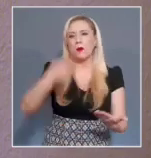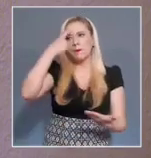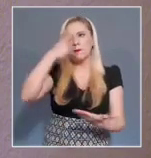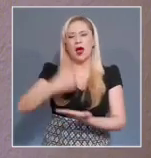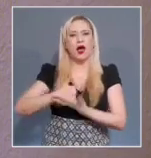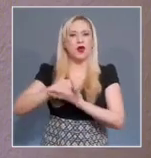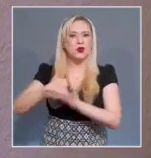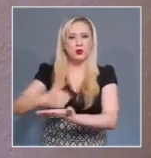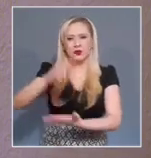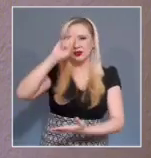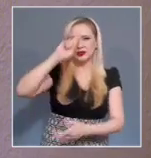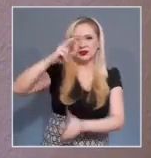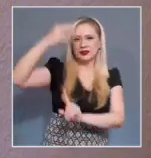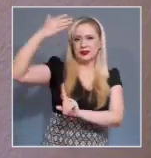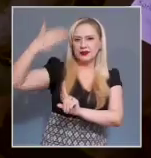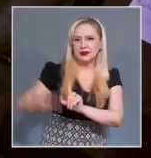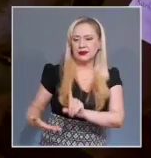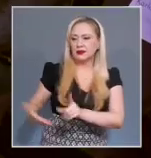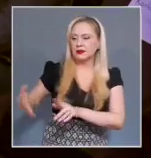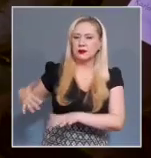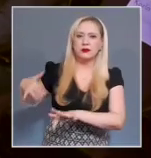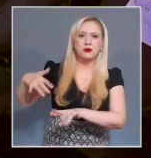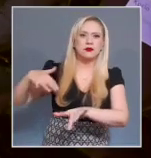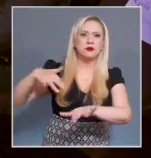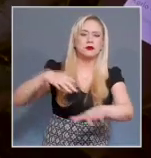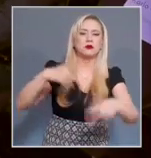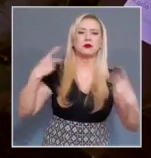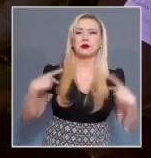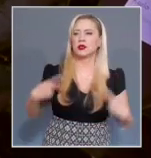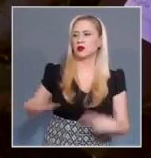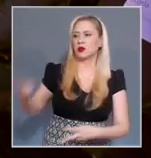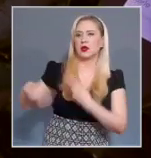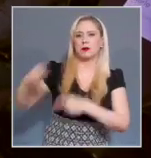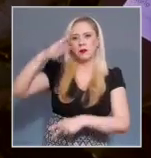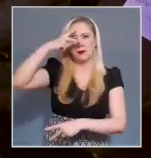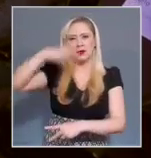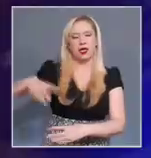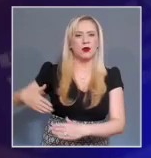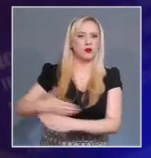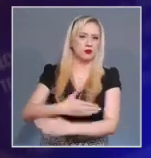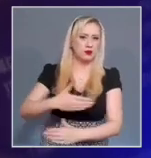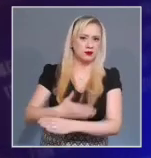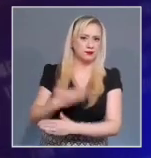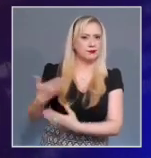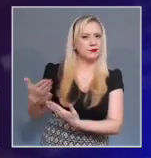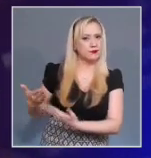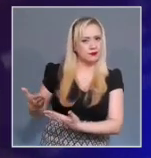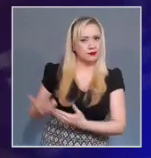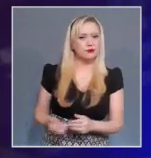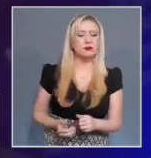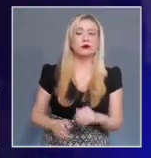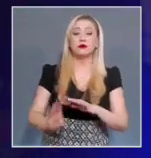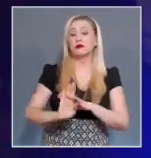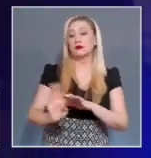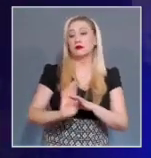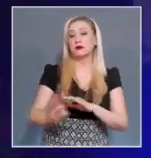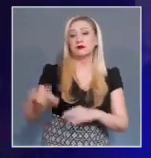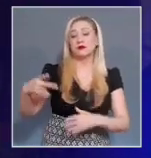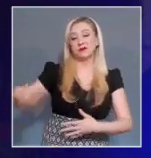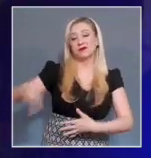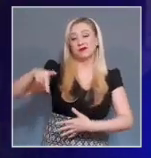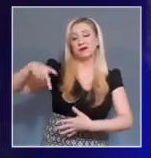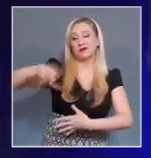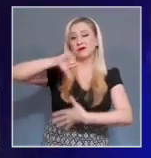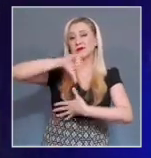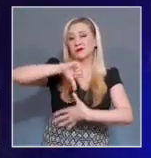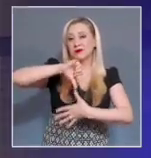el tránsito de tantas personas. En el acto se informó que de los migrantes procedentes de Centroamérica,